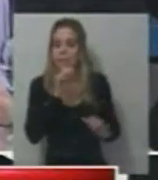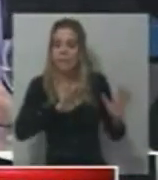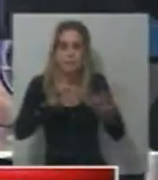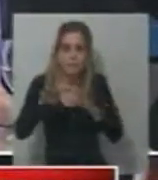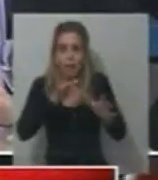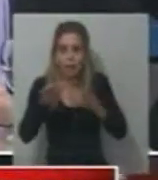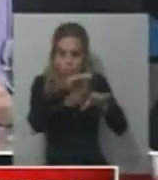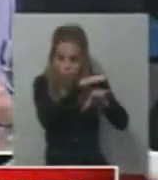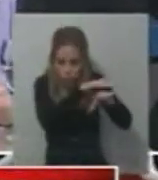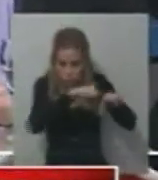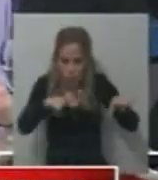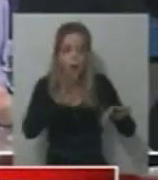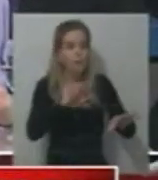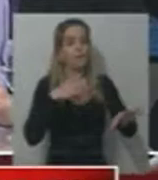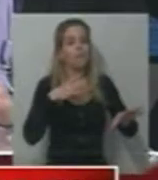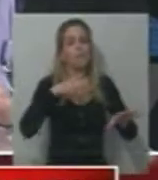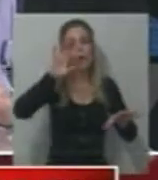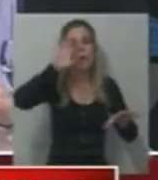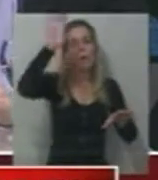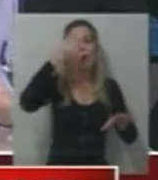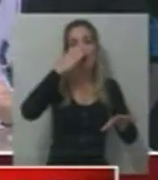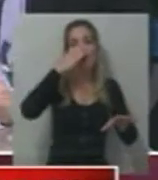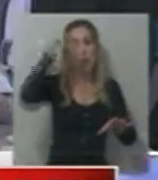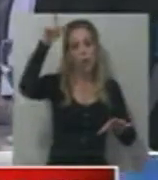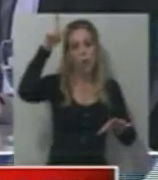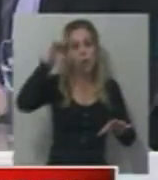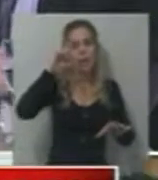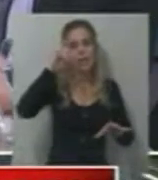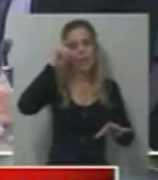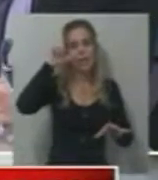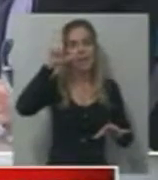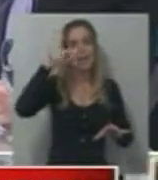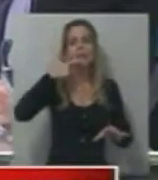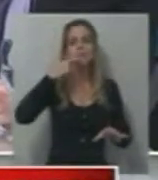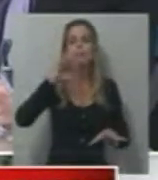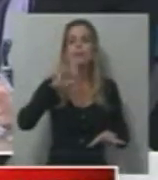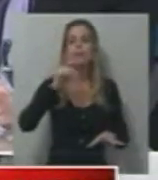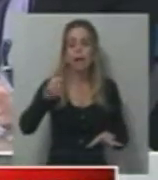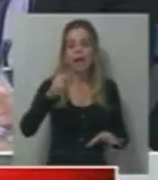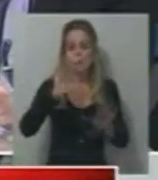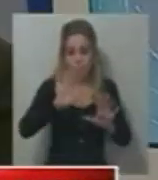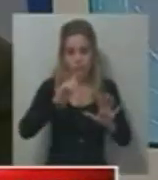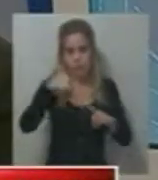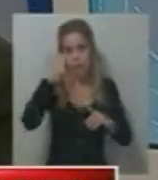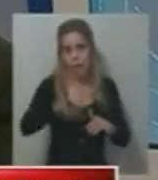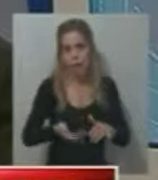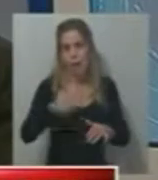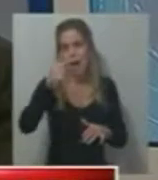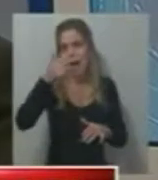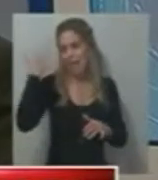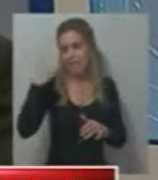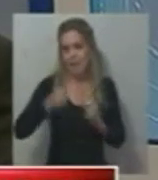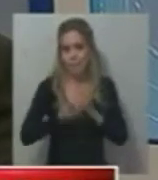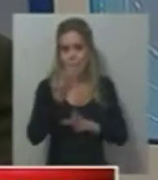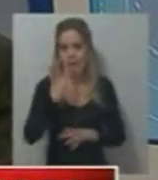y en Córdoba, que me faltó, el del azotismo estaría ganando también con Compromiso. Los candidatos no se privan de nada. El domingo a la mañana lo escuché en la radio, ahora que lo vi a Pino,